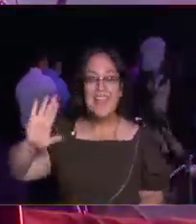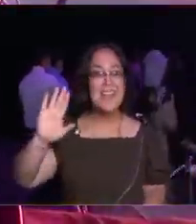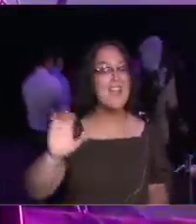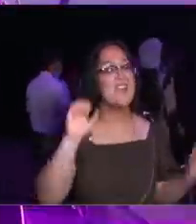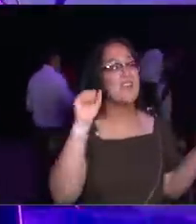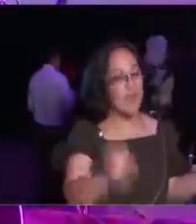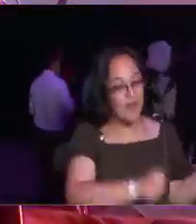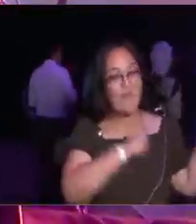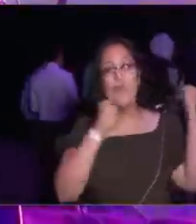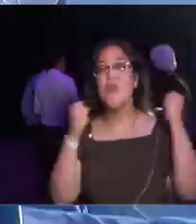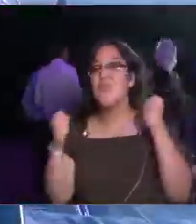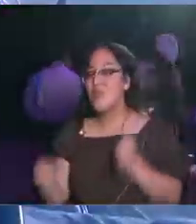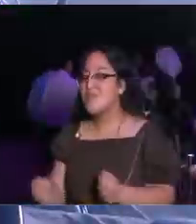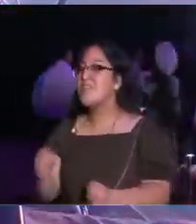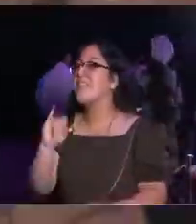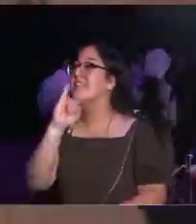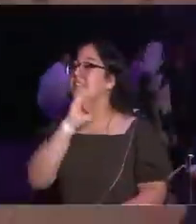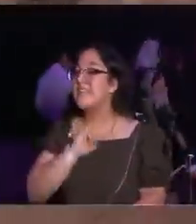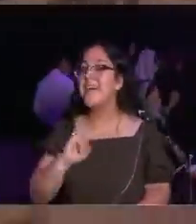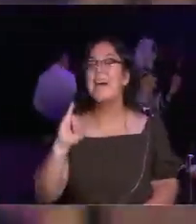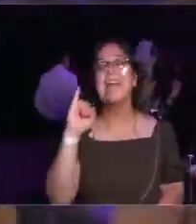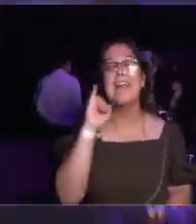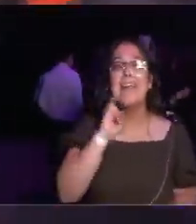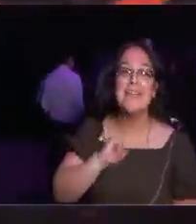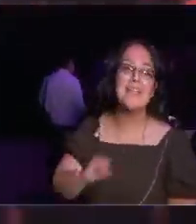Israel, Él es el poderoso de